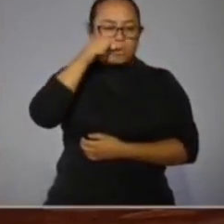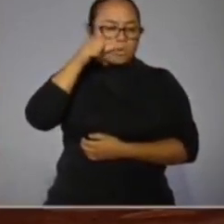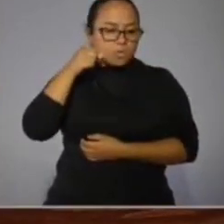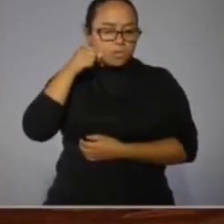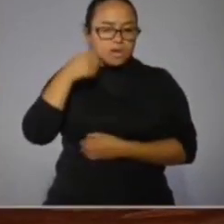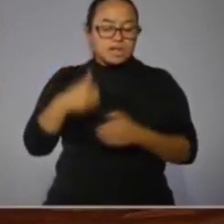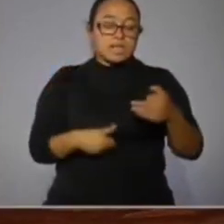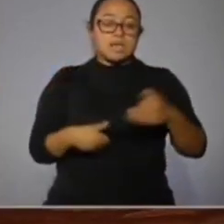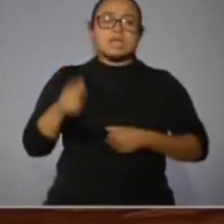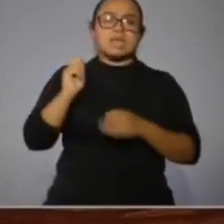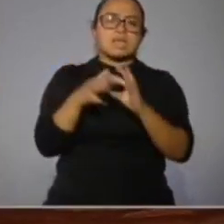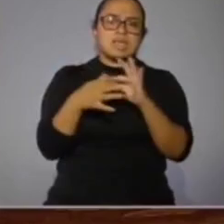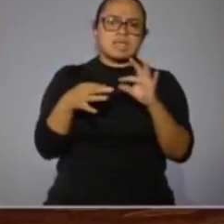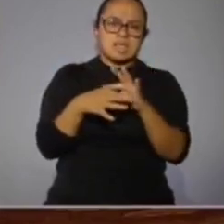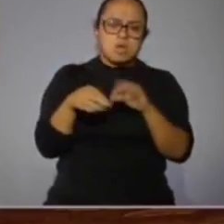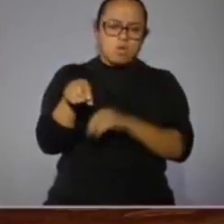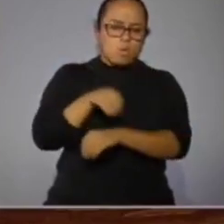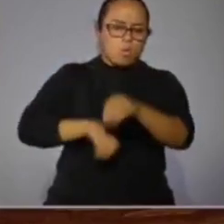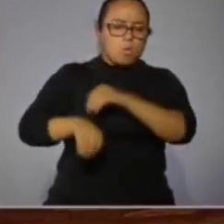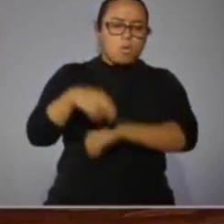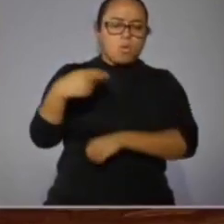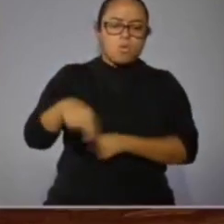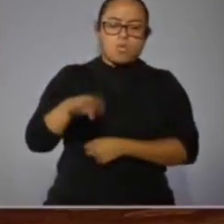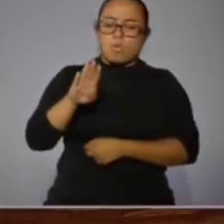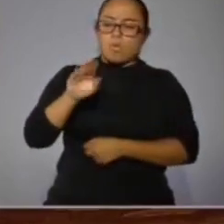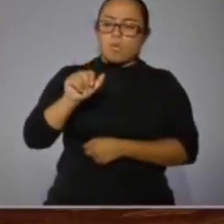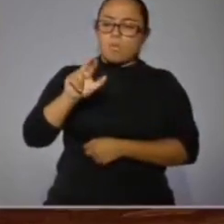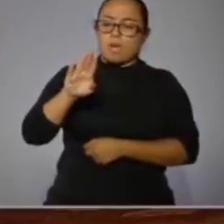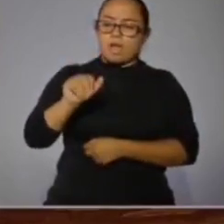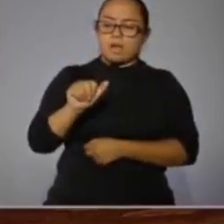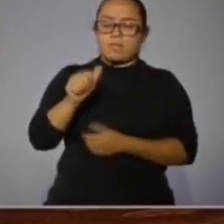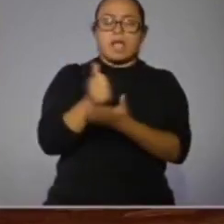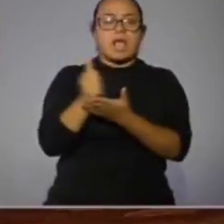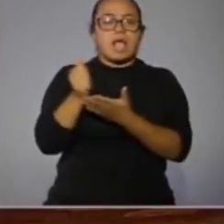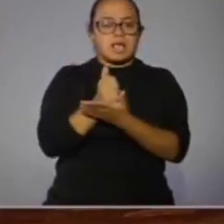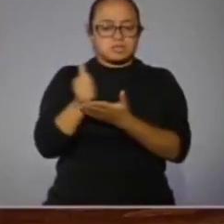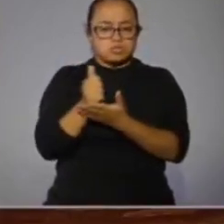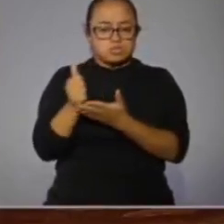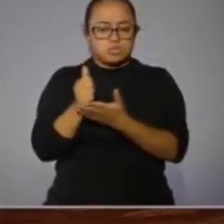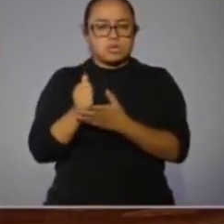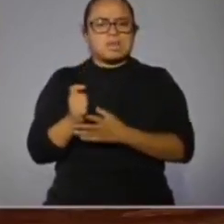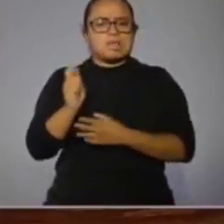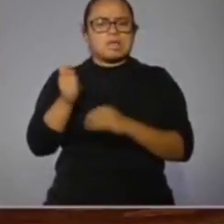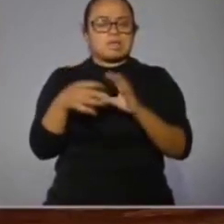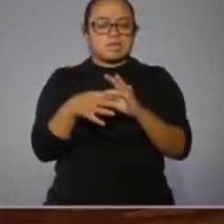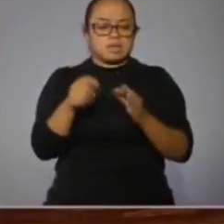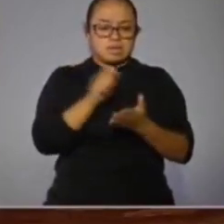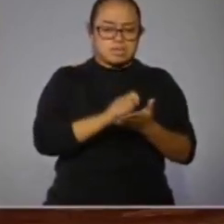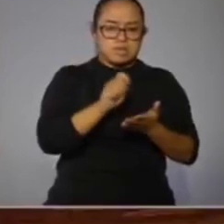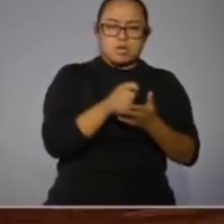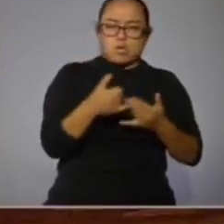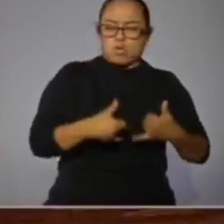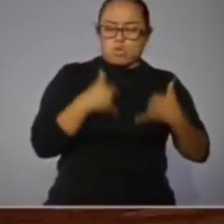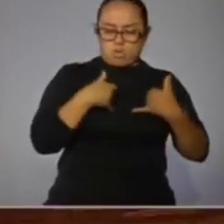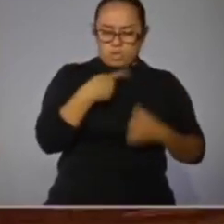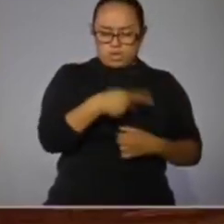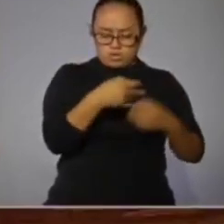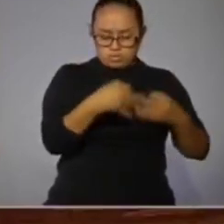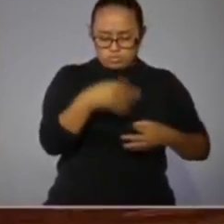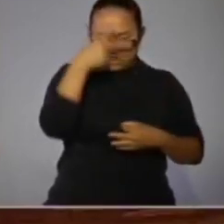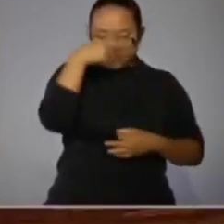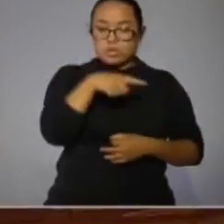para hablar de una obra que lleva por título Barba Azul. Es una obra que escribe a Itacalev, un joven dramaturgo mexicano,